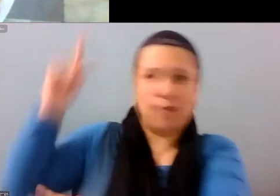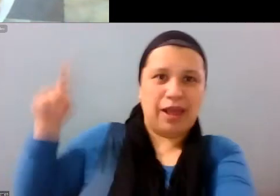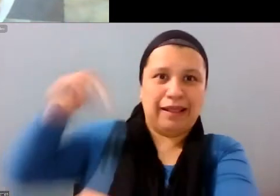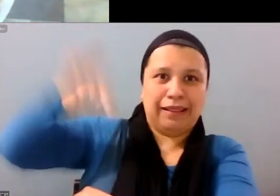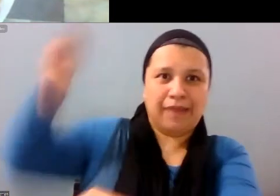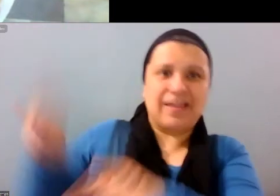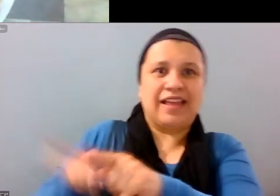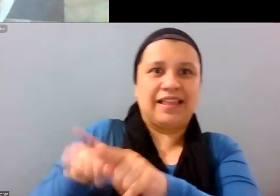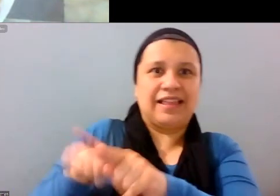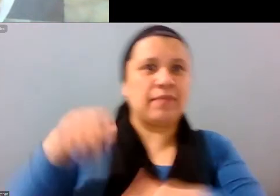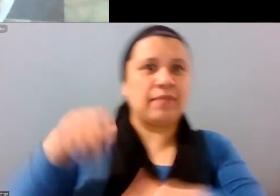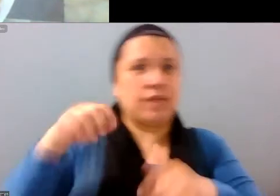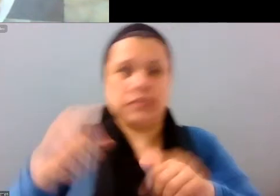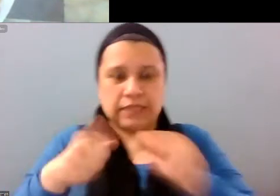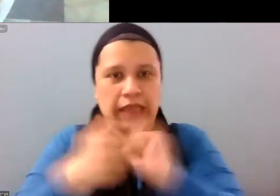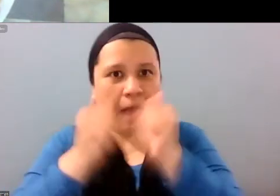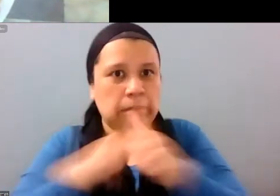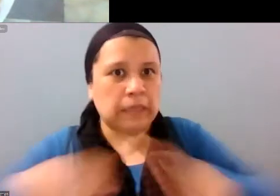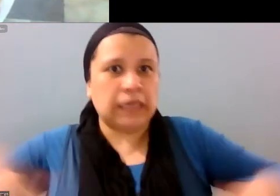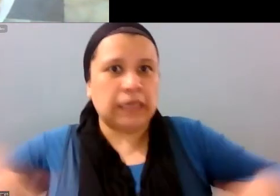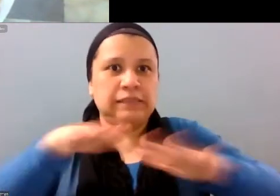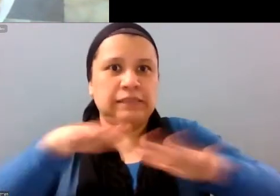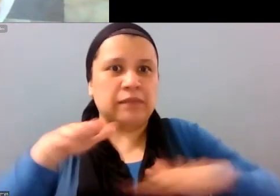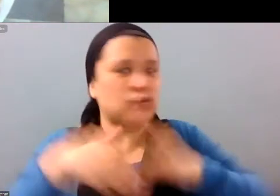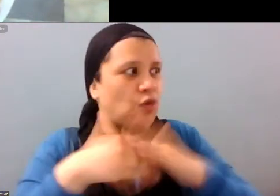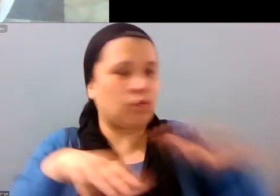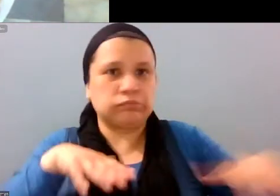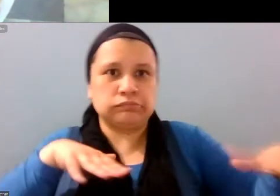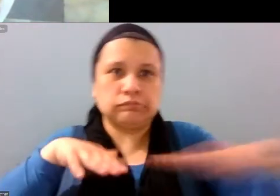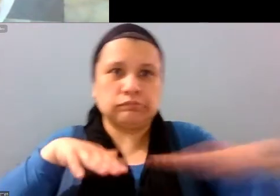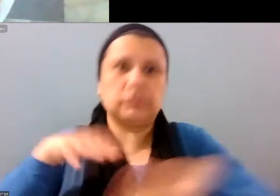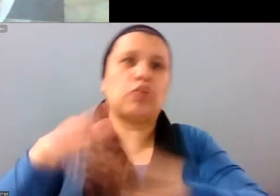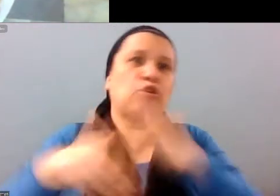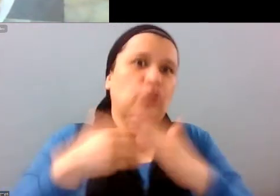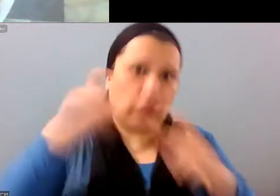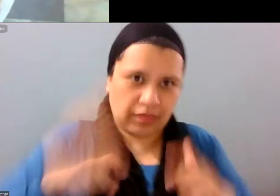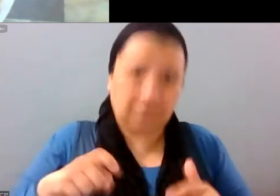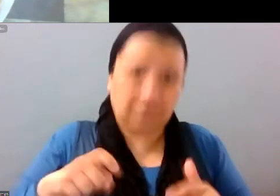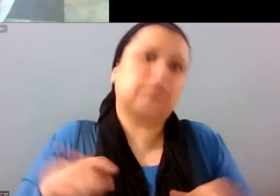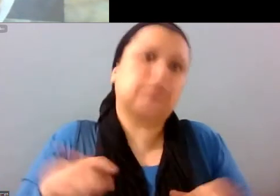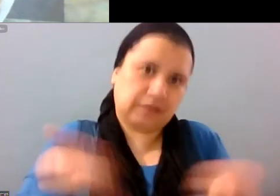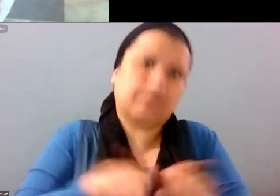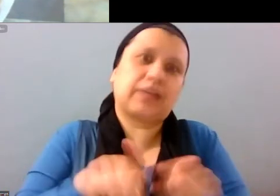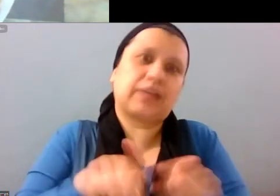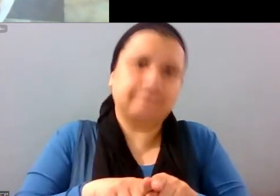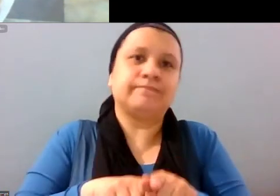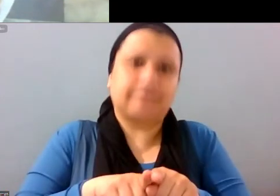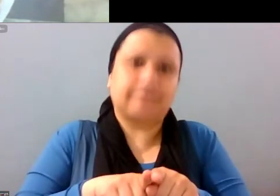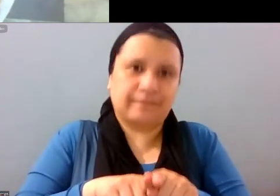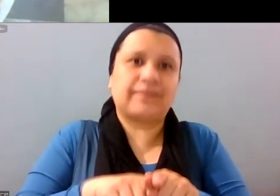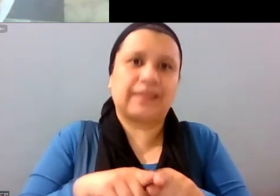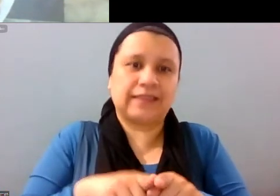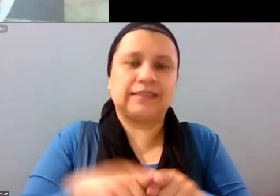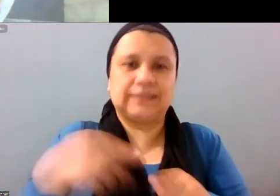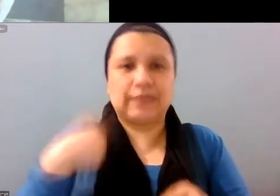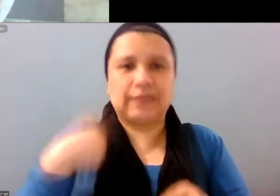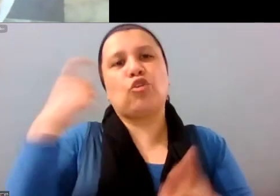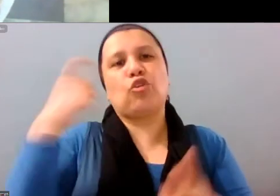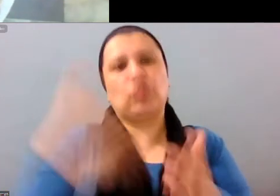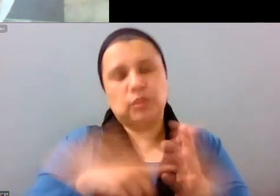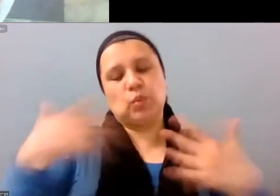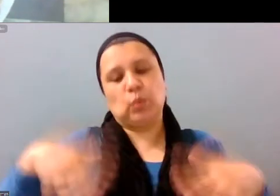los espacios de trabajo y creo que todos hemos reaccionado de una manera de una manera siempre en compañía y reconociendo las necesidades